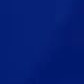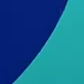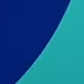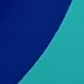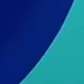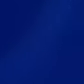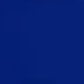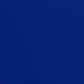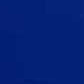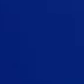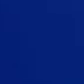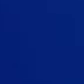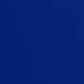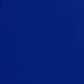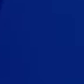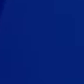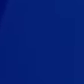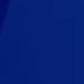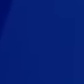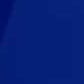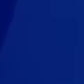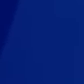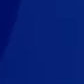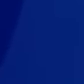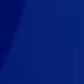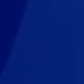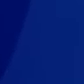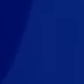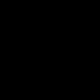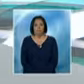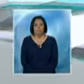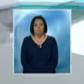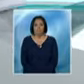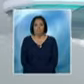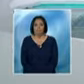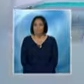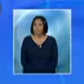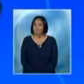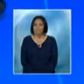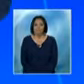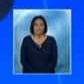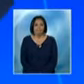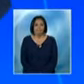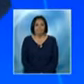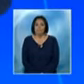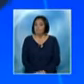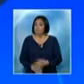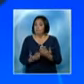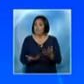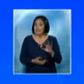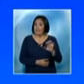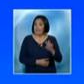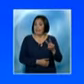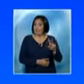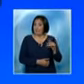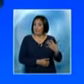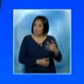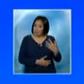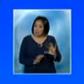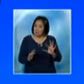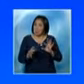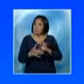Despacito, quiero desnudarte a besos despacito, firme en las paredes de tu... Bien, Eva y John se suma a